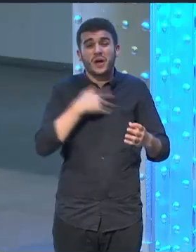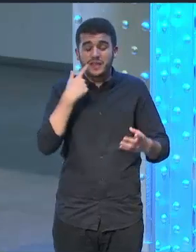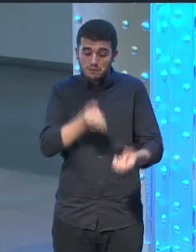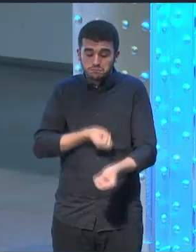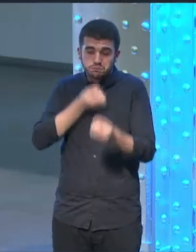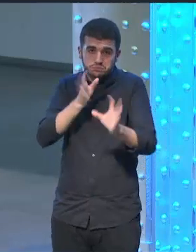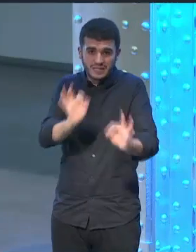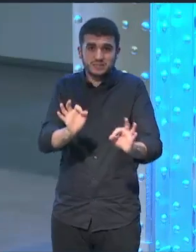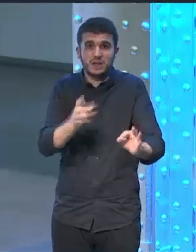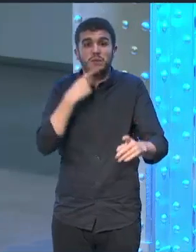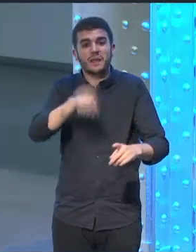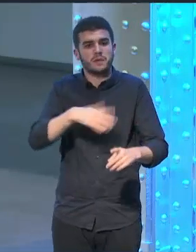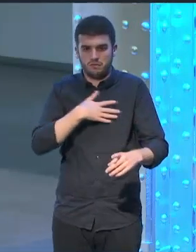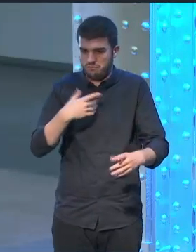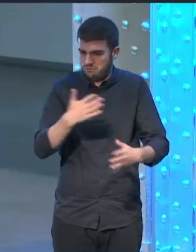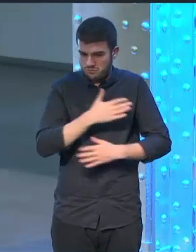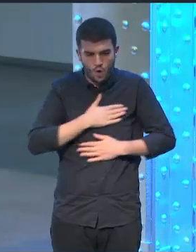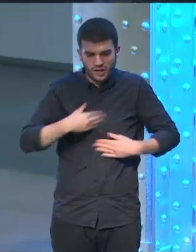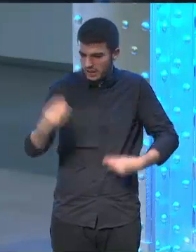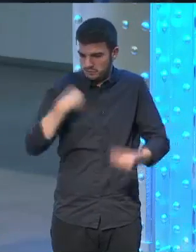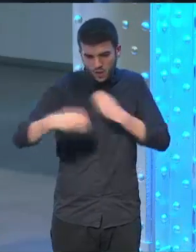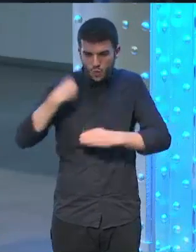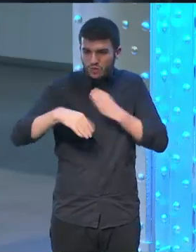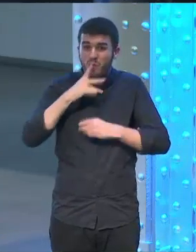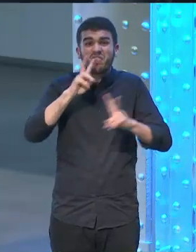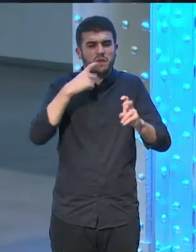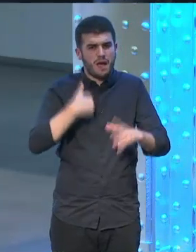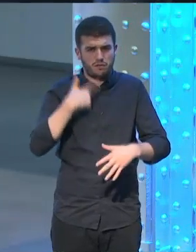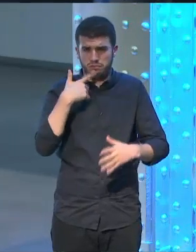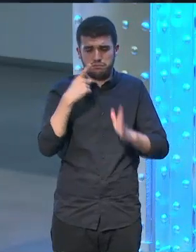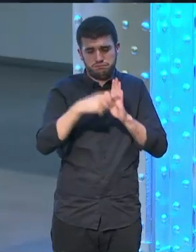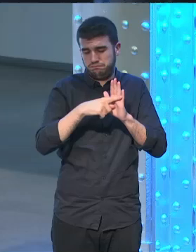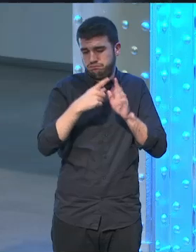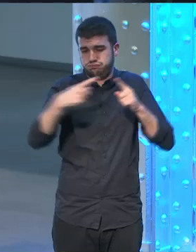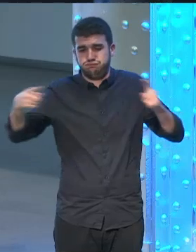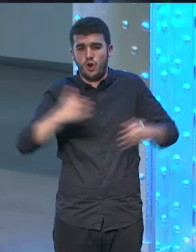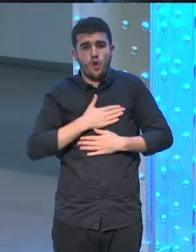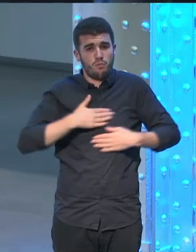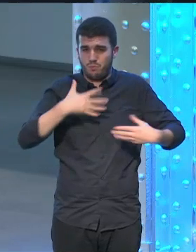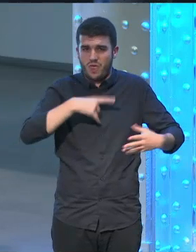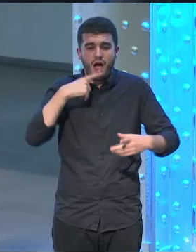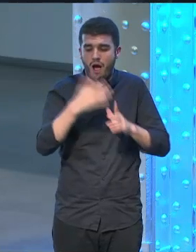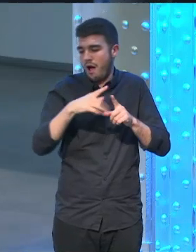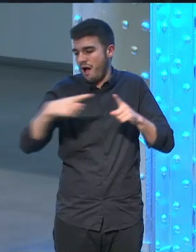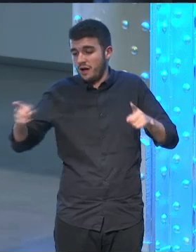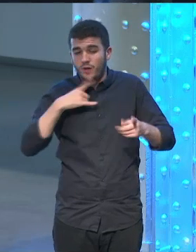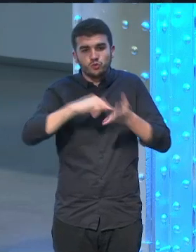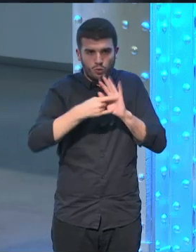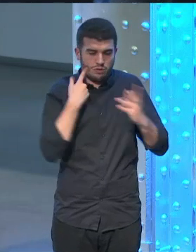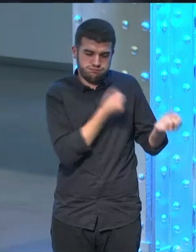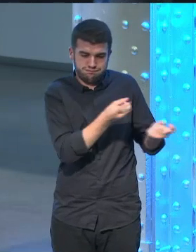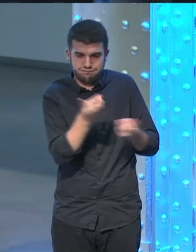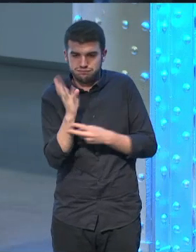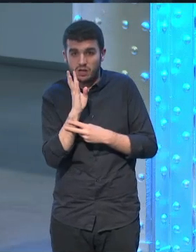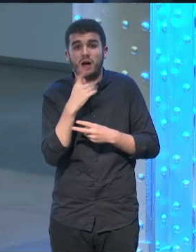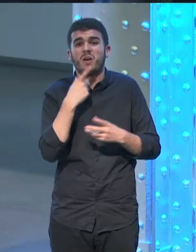contar. También estoy a vuestra disposición porque creo que el tema es mucho más amplio y casi que he puesto más problemas que soluciones, aunque haya querido